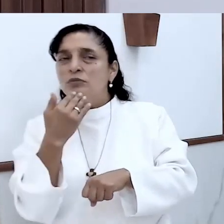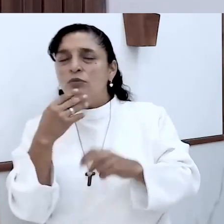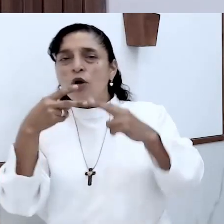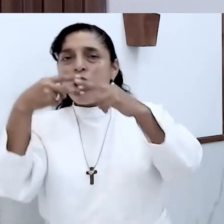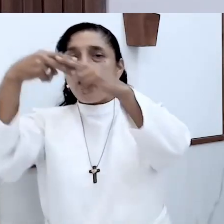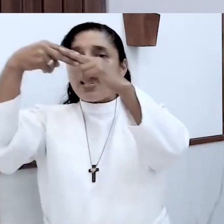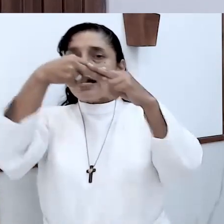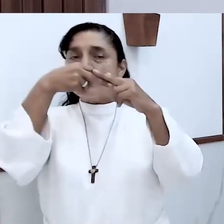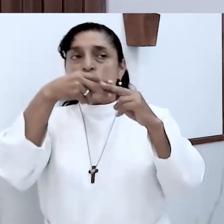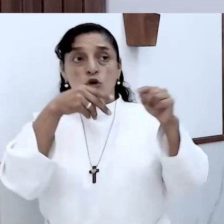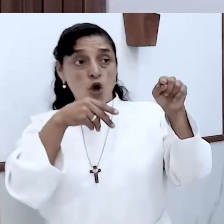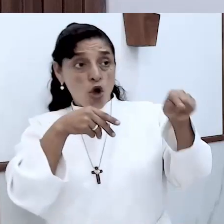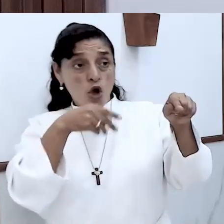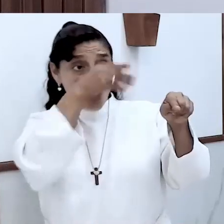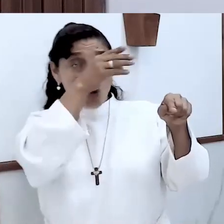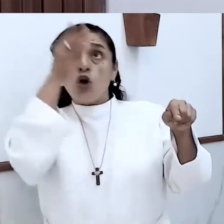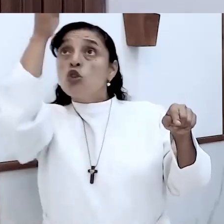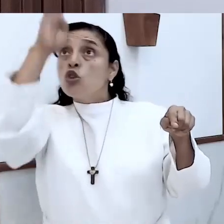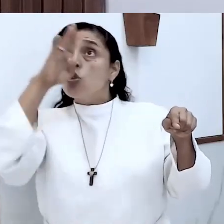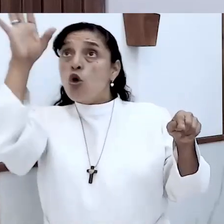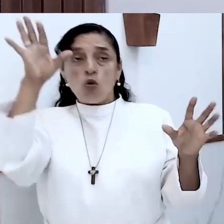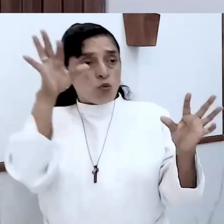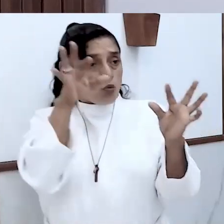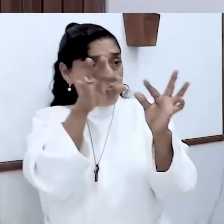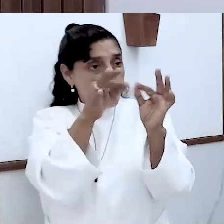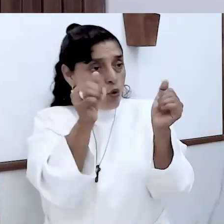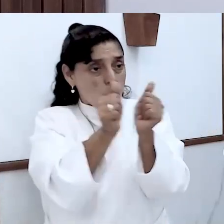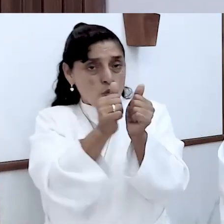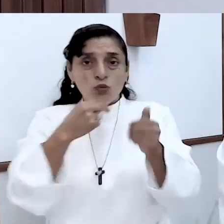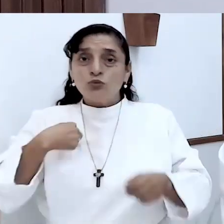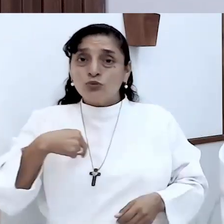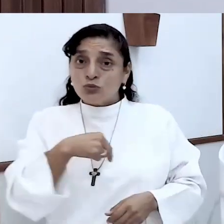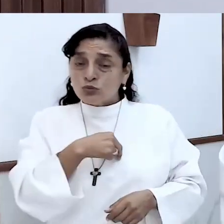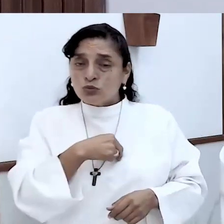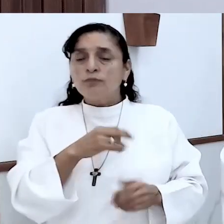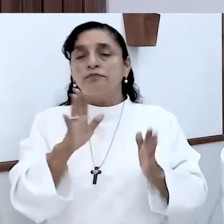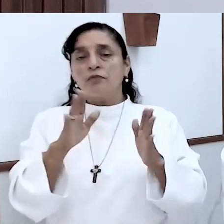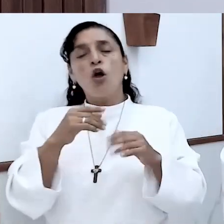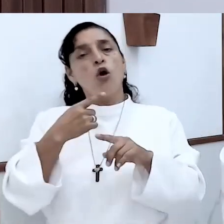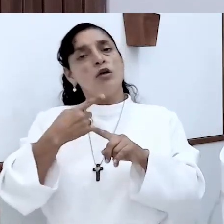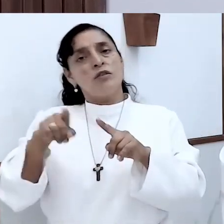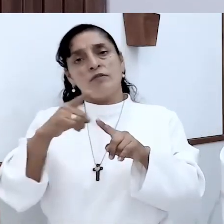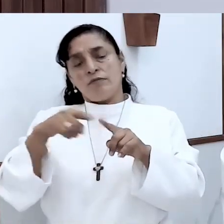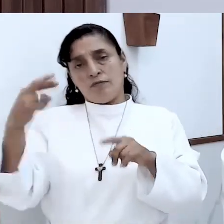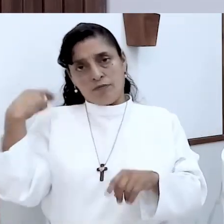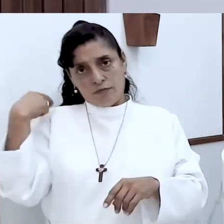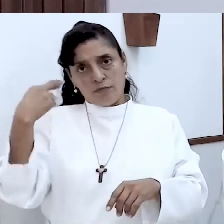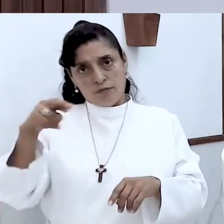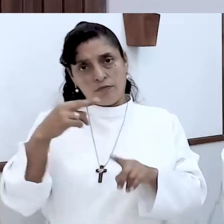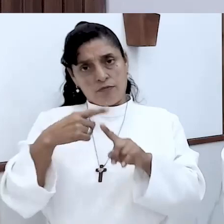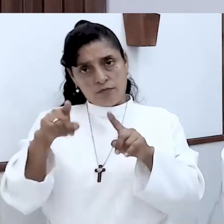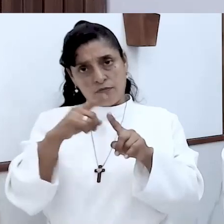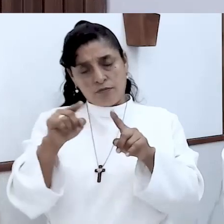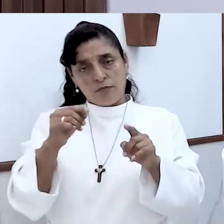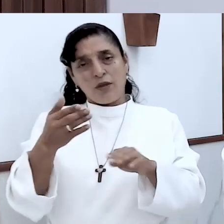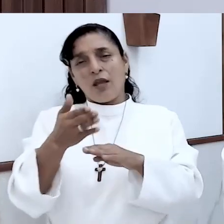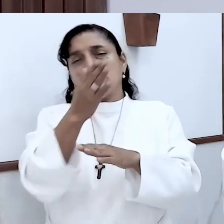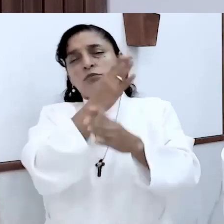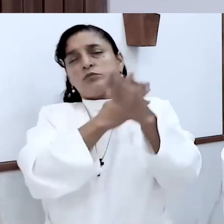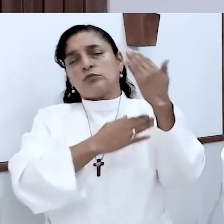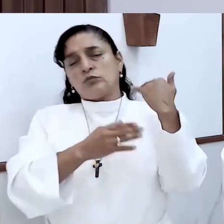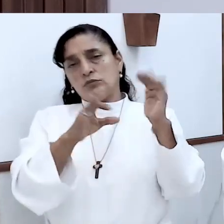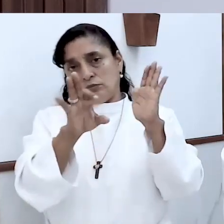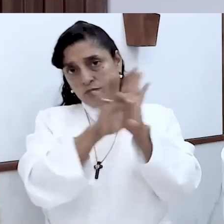entre Dios y nosotros. Casi en todas las religiones, y por supuesto en el Antiguo